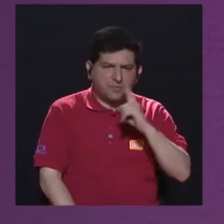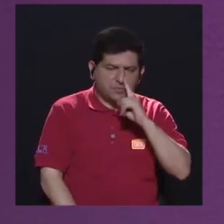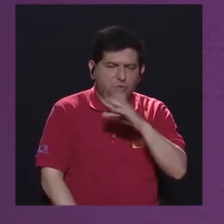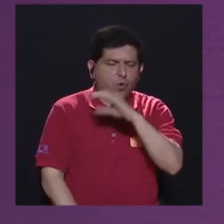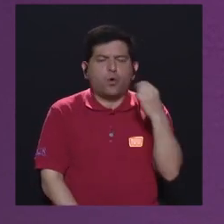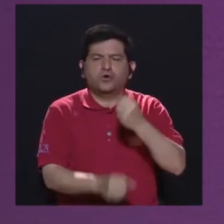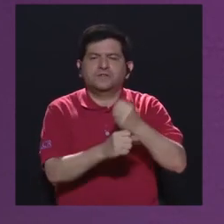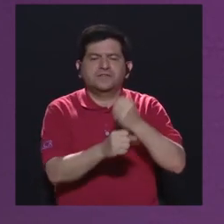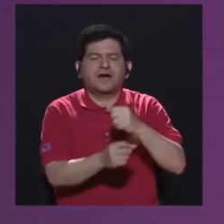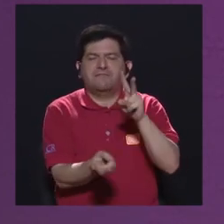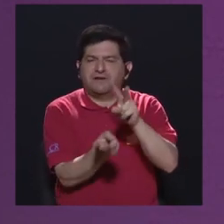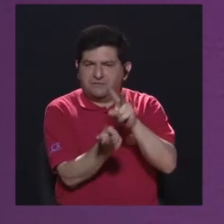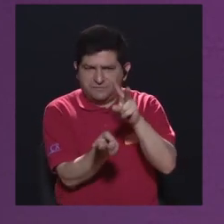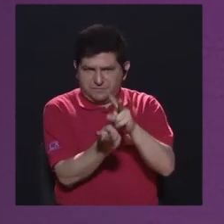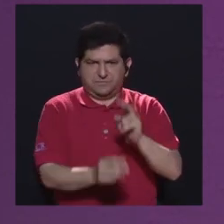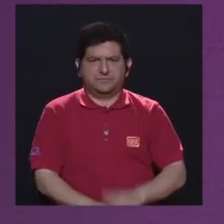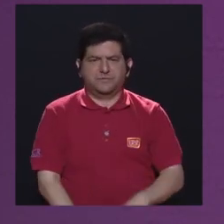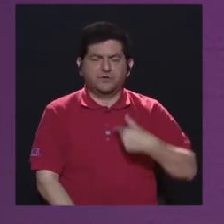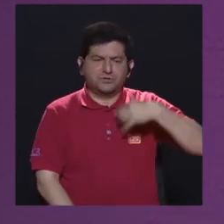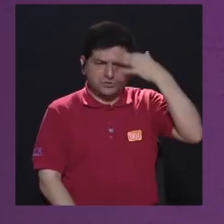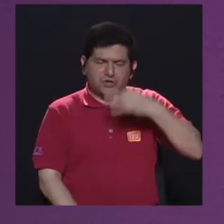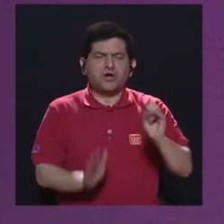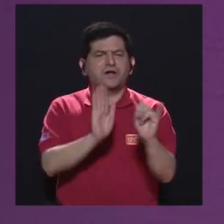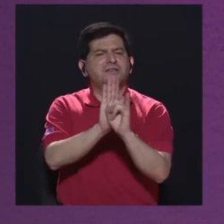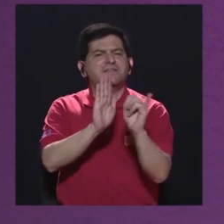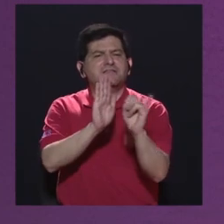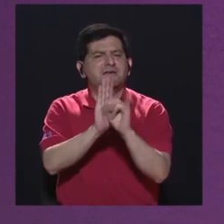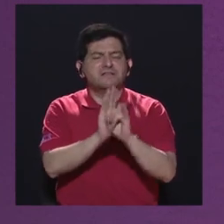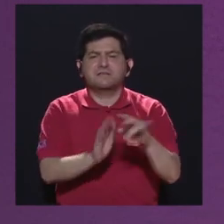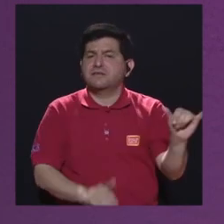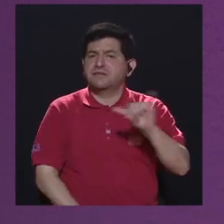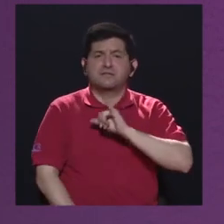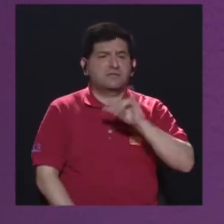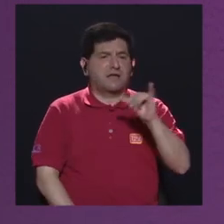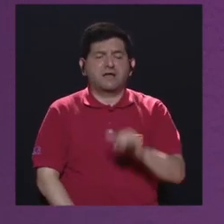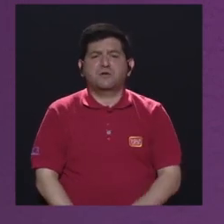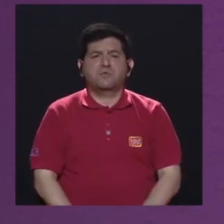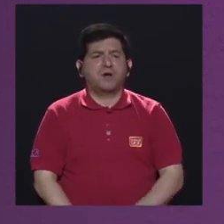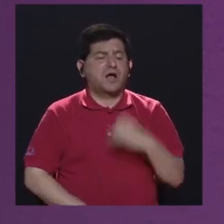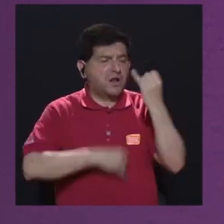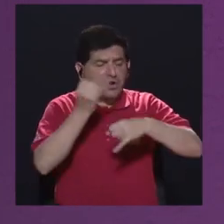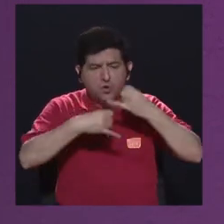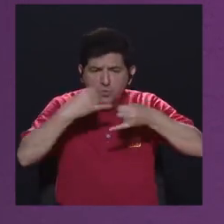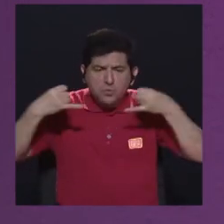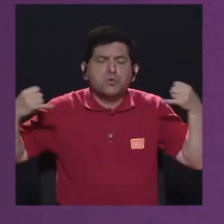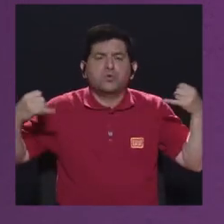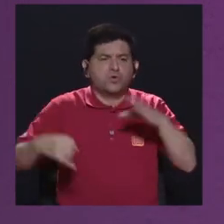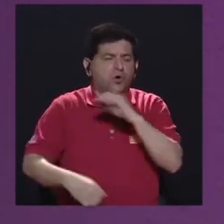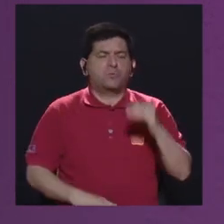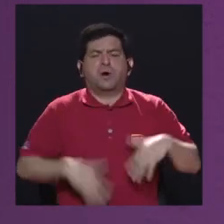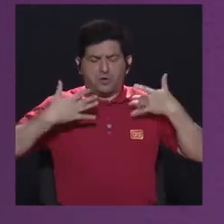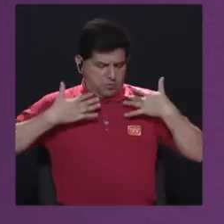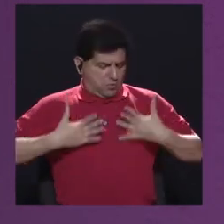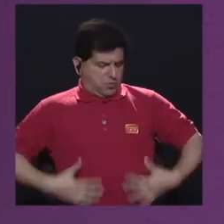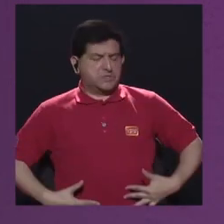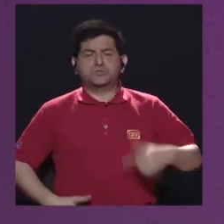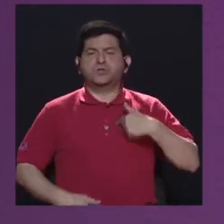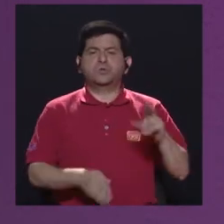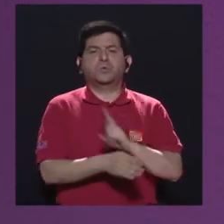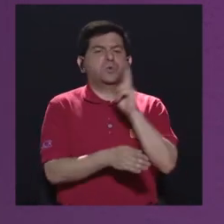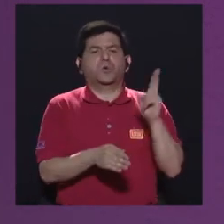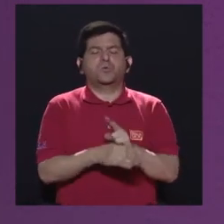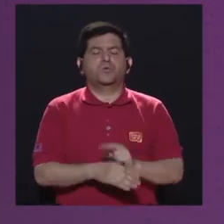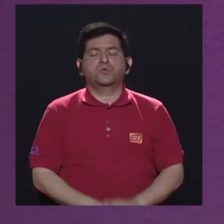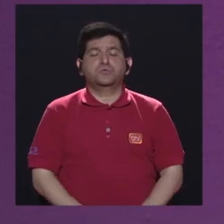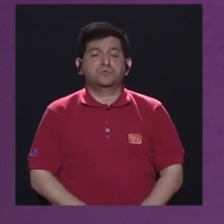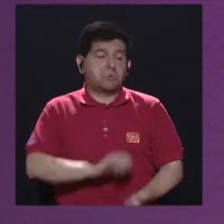sexual. Y a mí me parece que la identidad es como cualquier idioma, como cualquier vestido que uno se los puede poner, se los puede